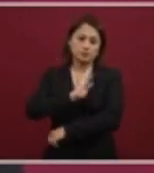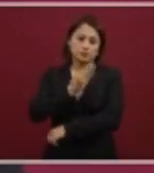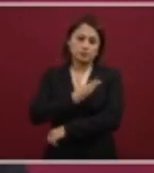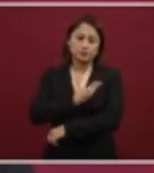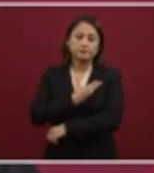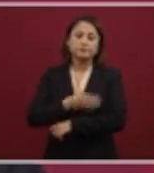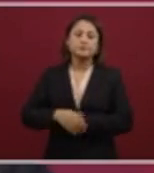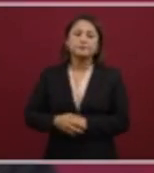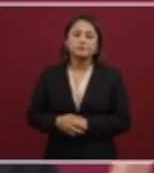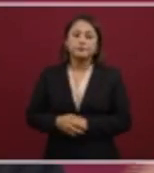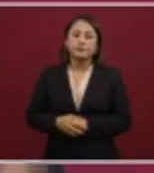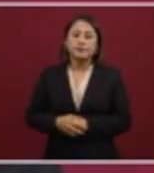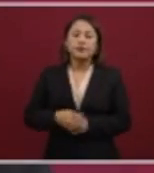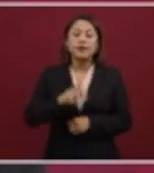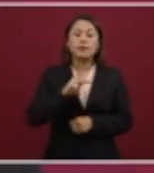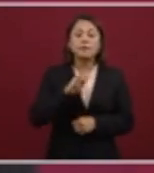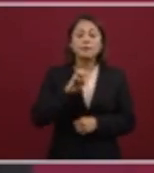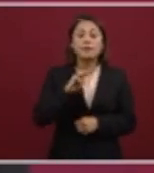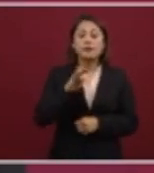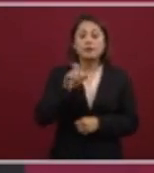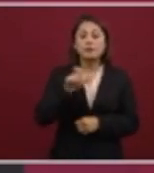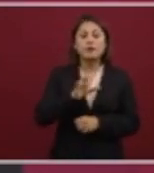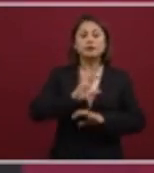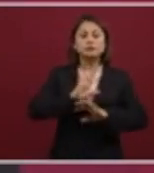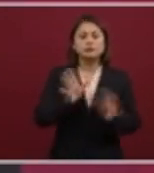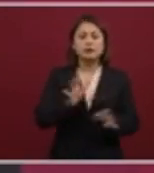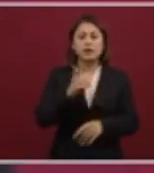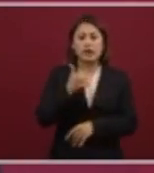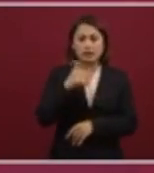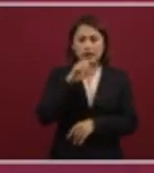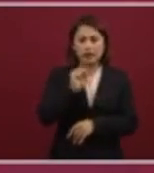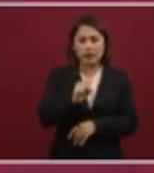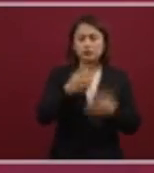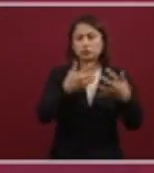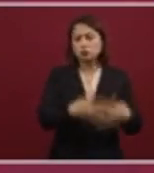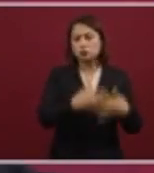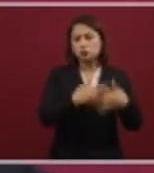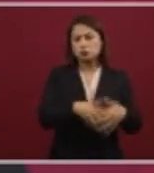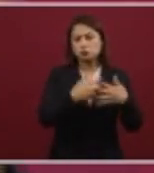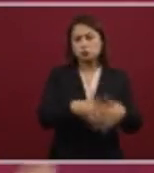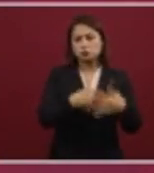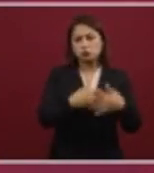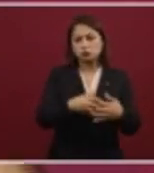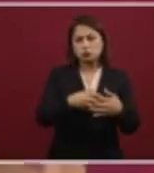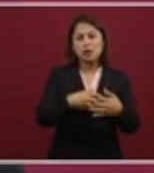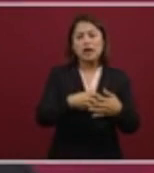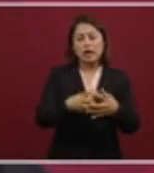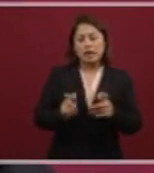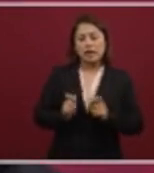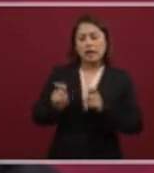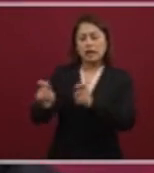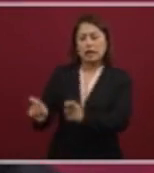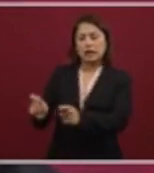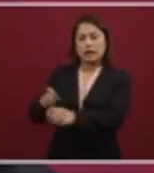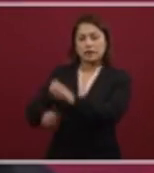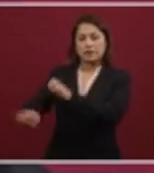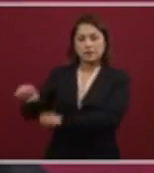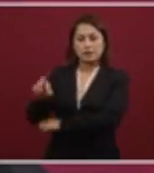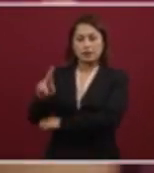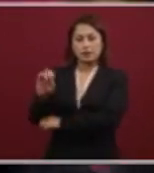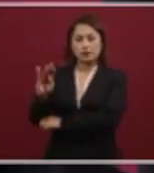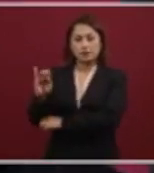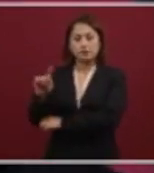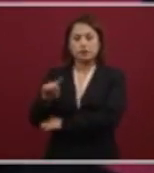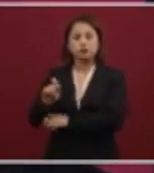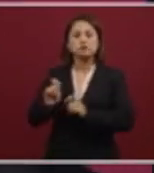Ya estaba Pemex produciendo gas y la justificación para entregarles el contrato a Repsol